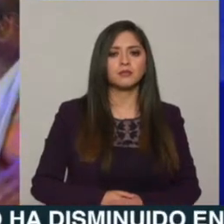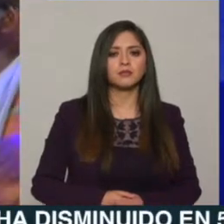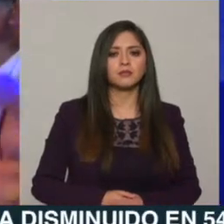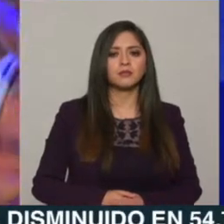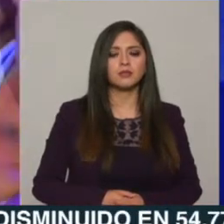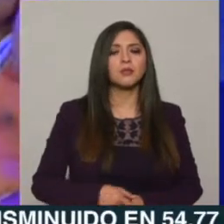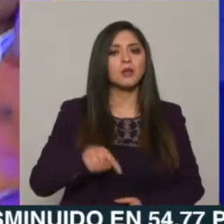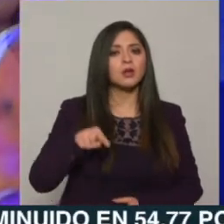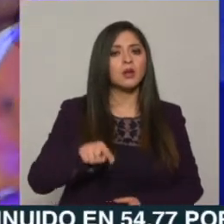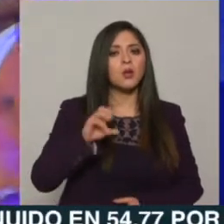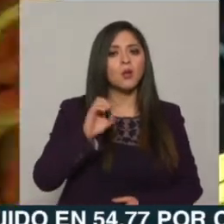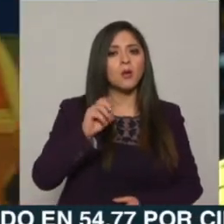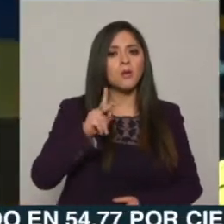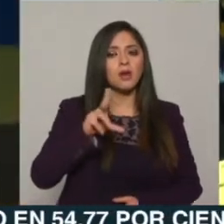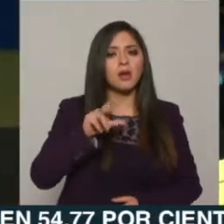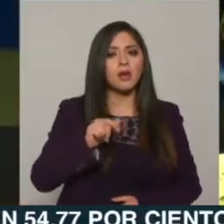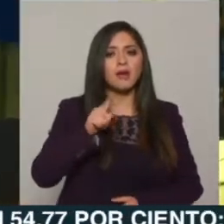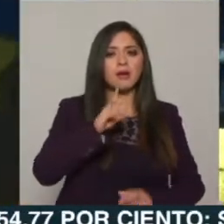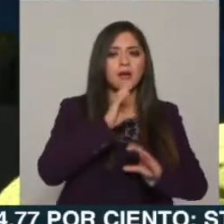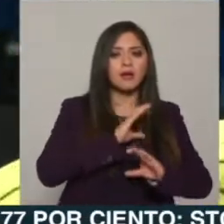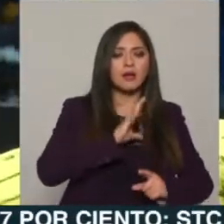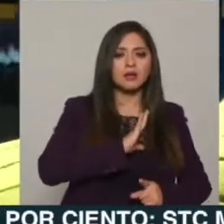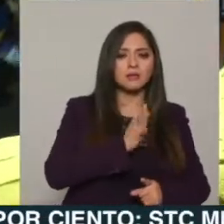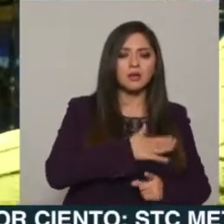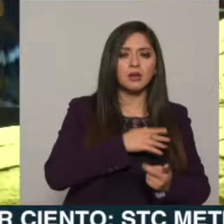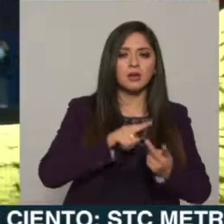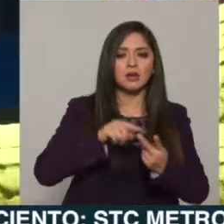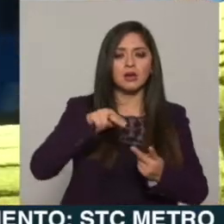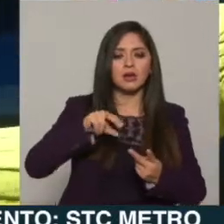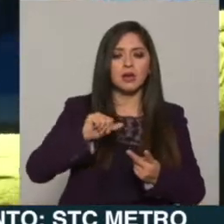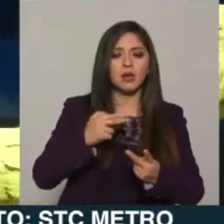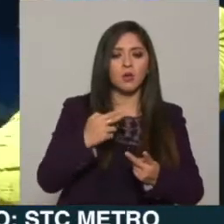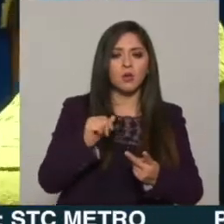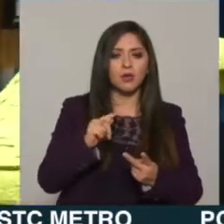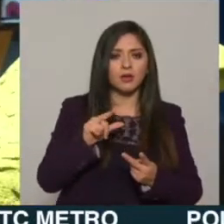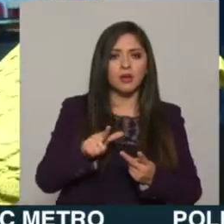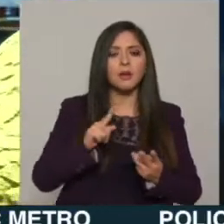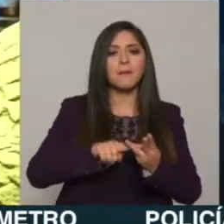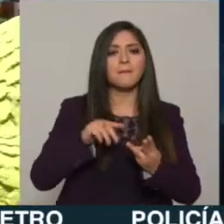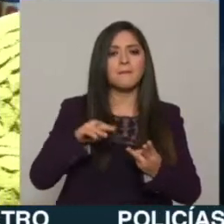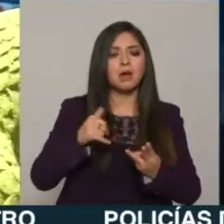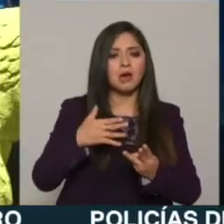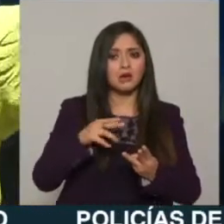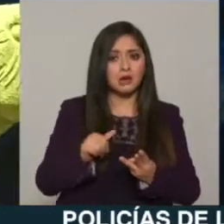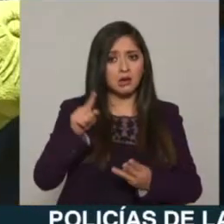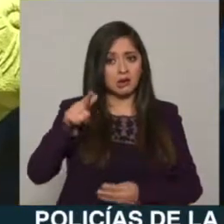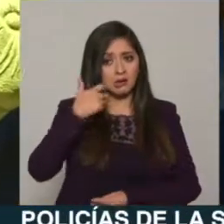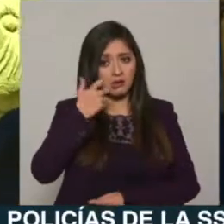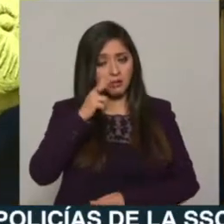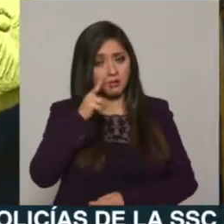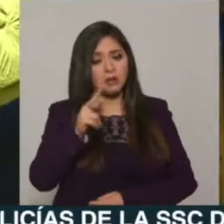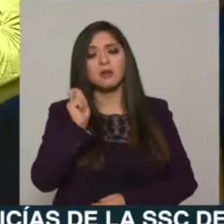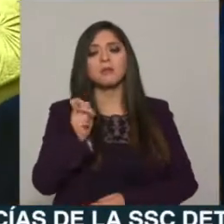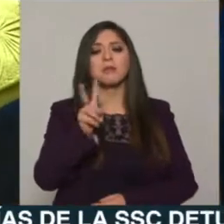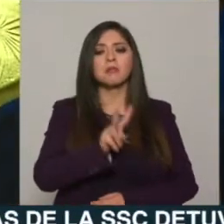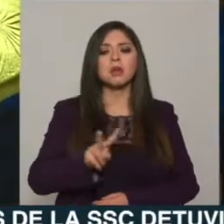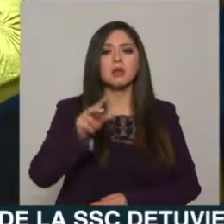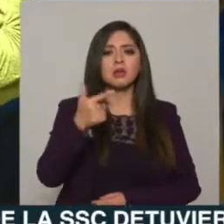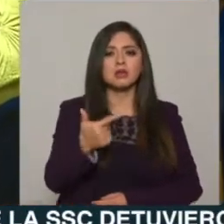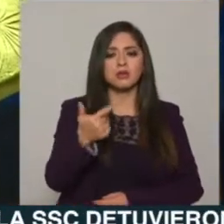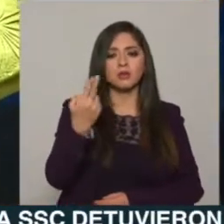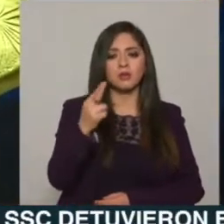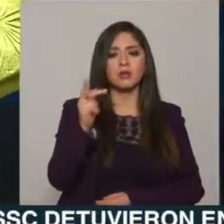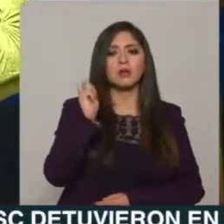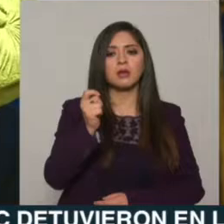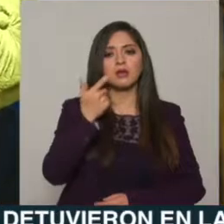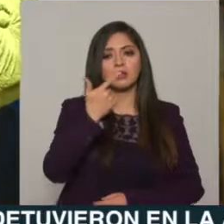Esta ópera es cantada en español, náhuatl y maya. Quienes quieran apreciar la ópera podrán hacerlo el viernes 7 de noviembre a las 19